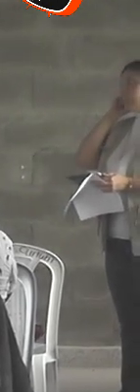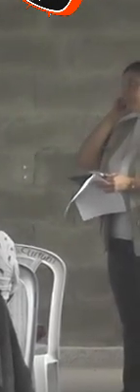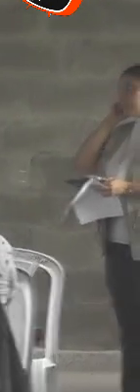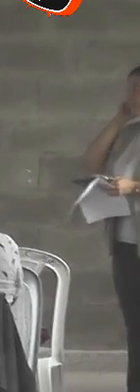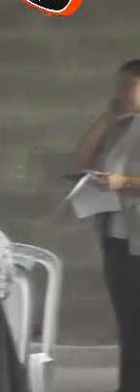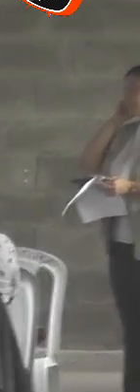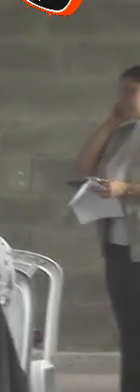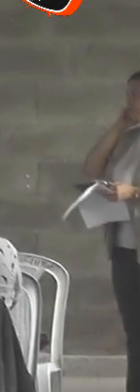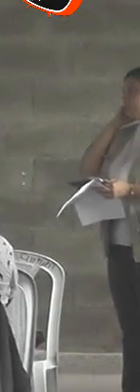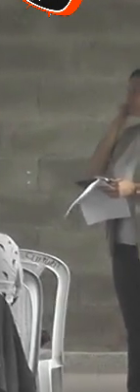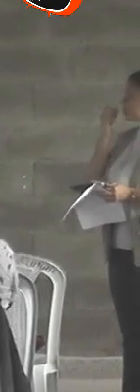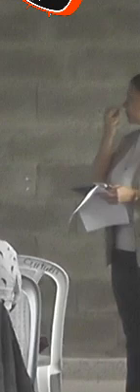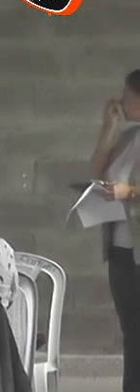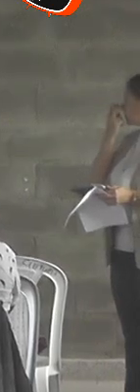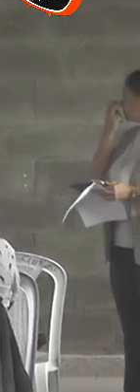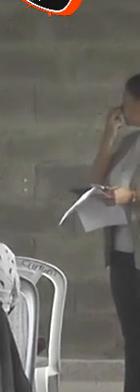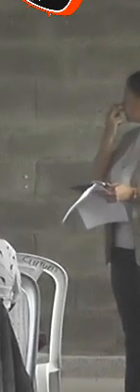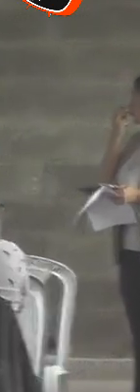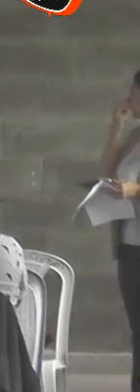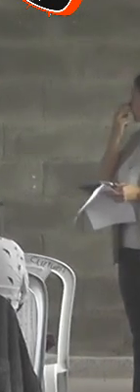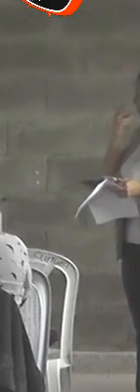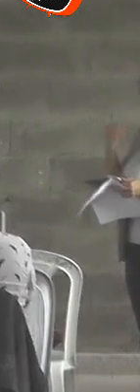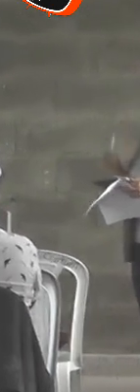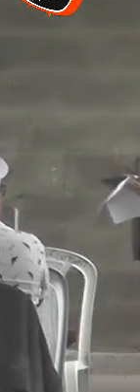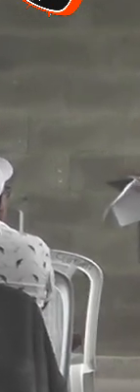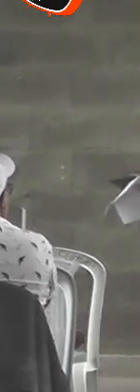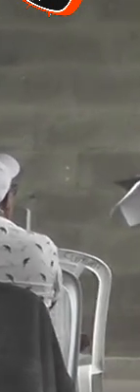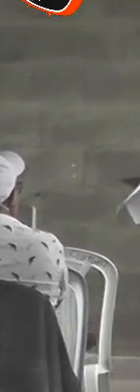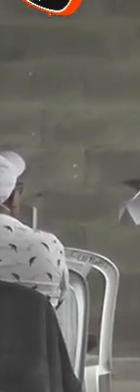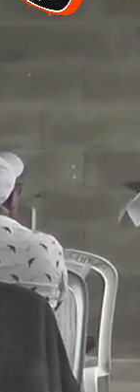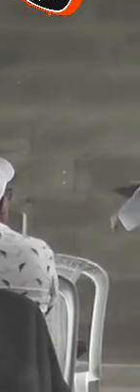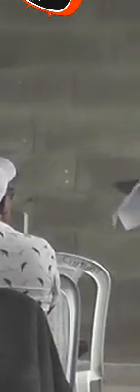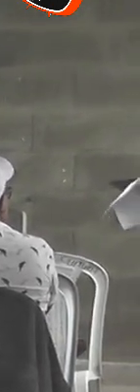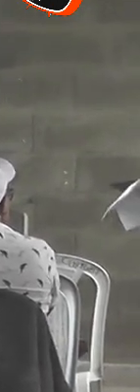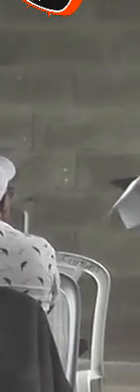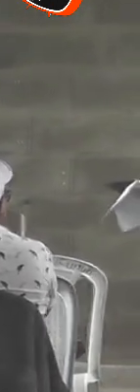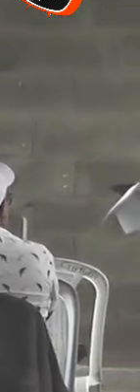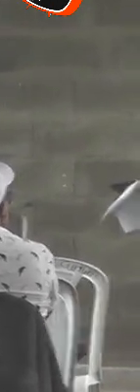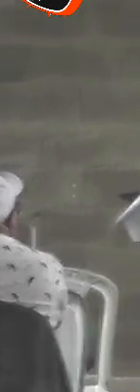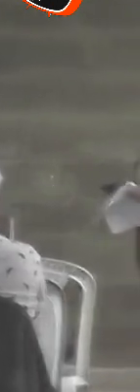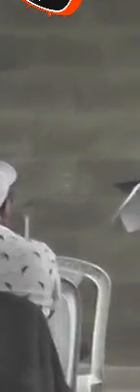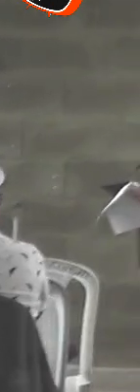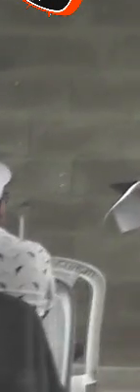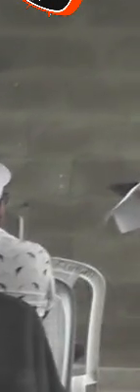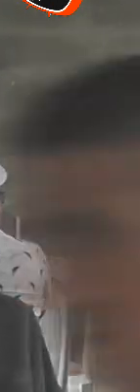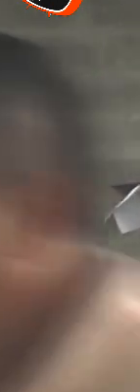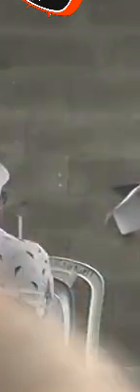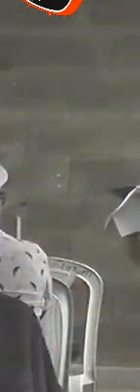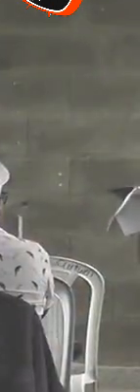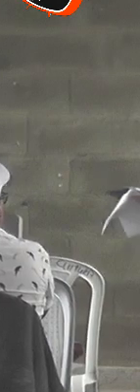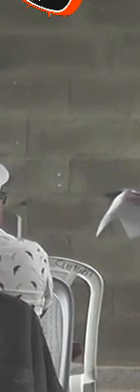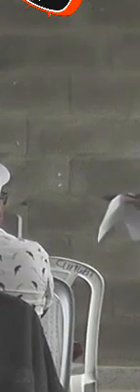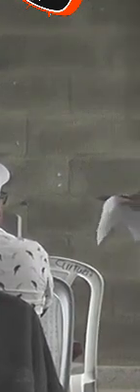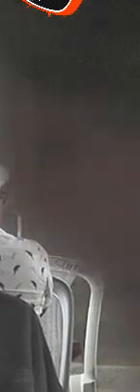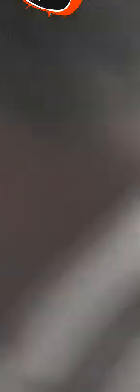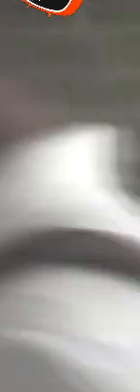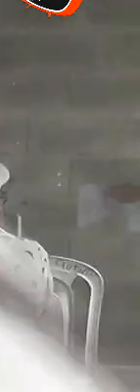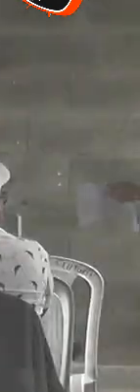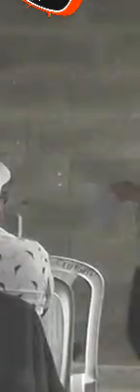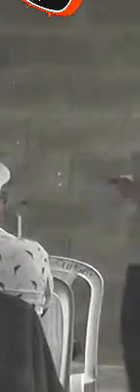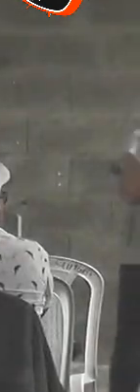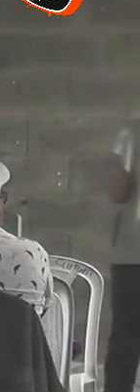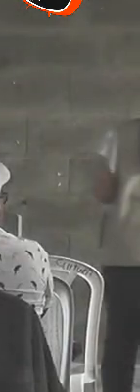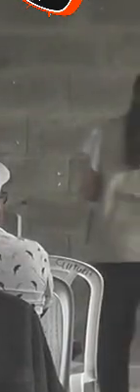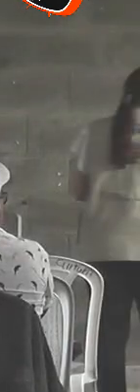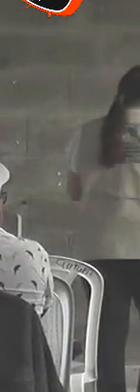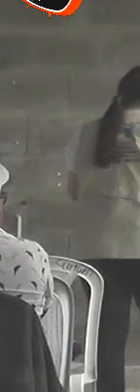de energía, que para nadie es un secreto, ha sido un karma de todas las familias